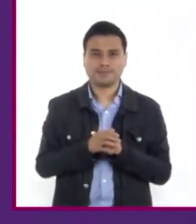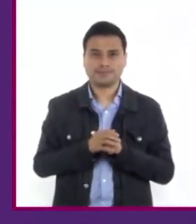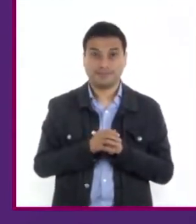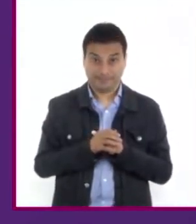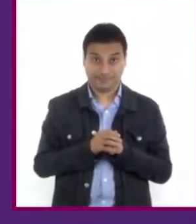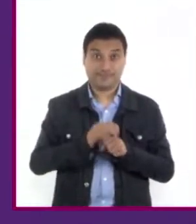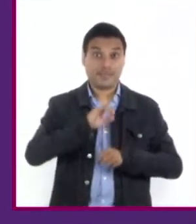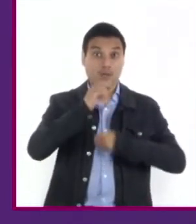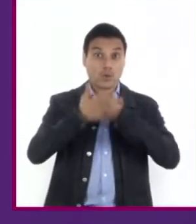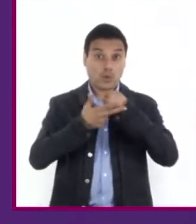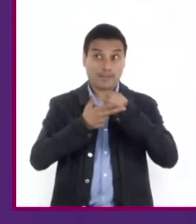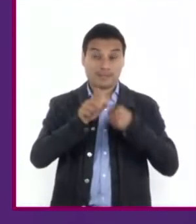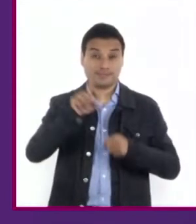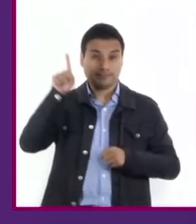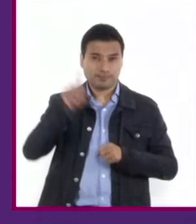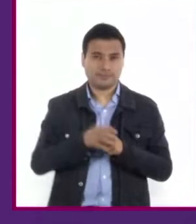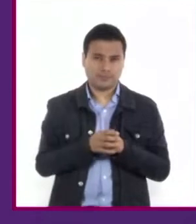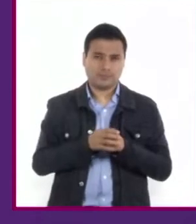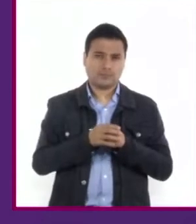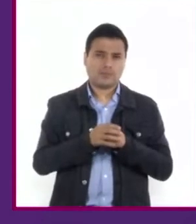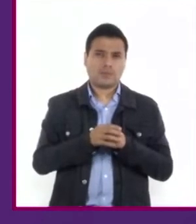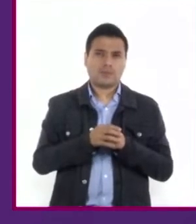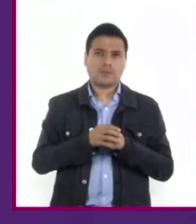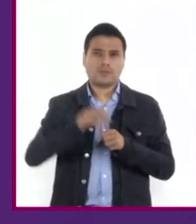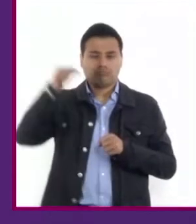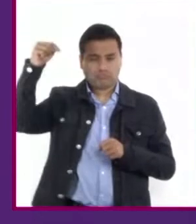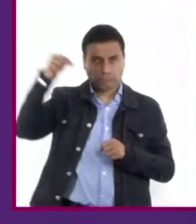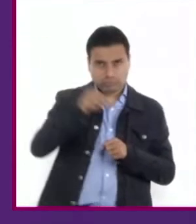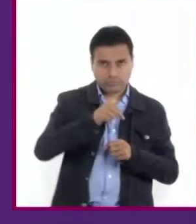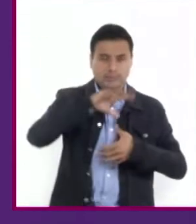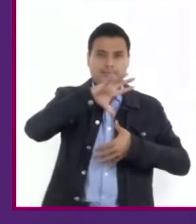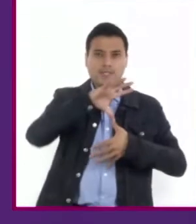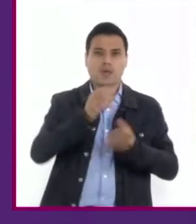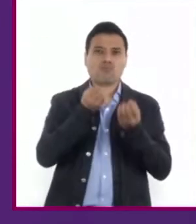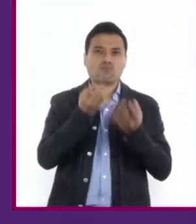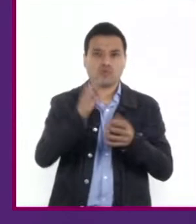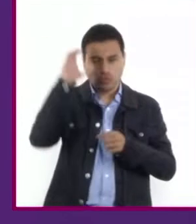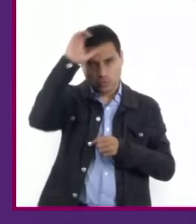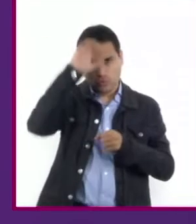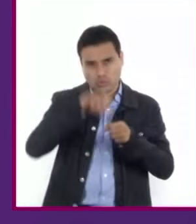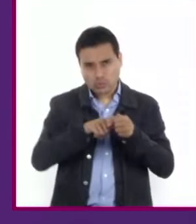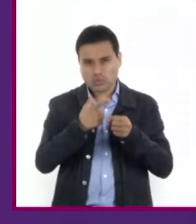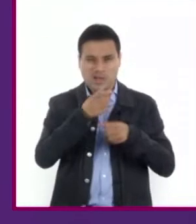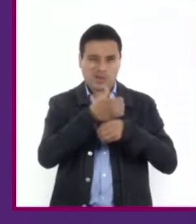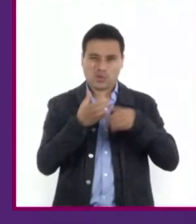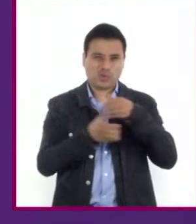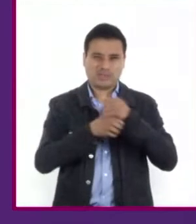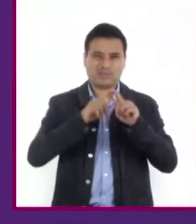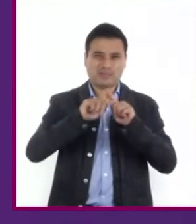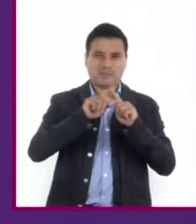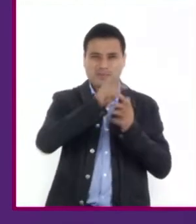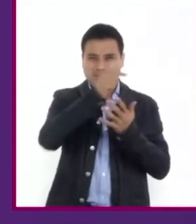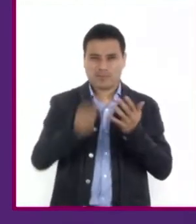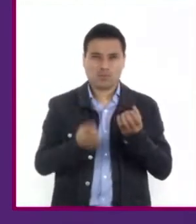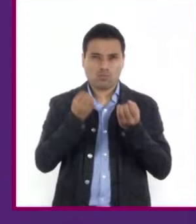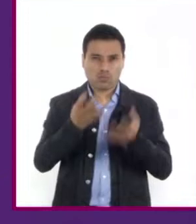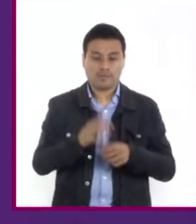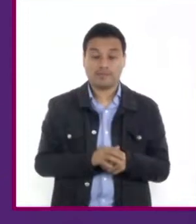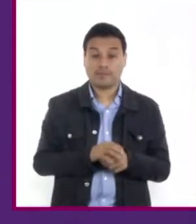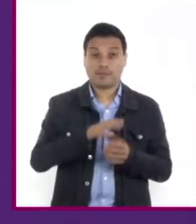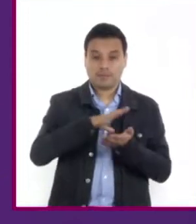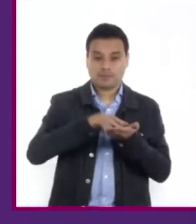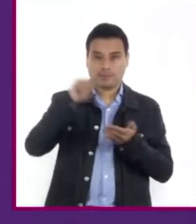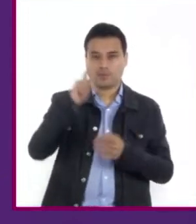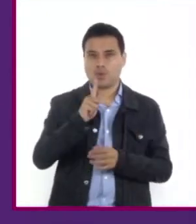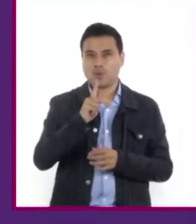al nuevo continente elementos culturales y tecnológicos que adoptó de Asia y África. El uso de la pólvora desarrollada por